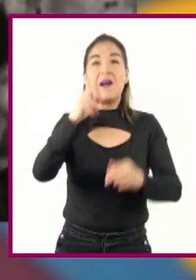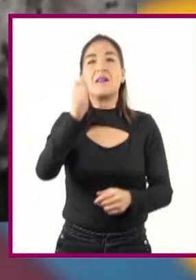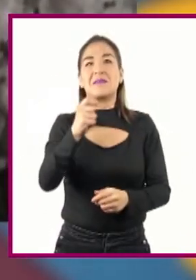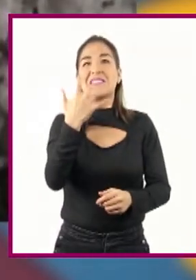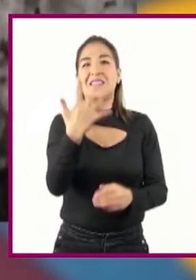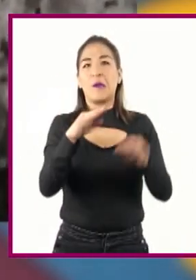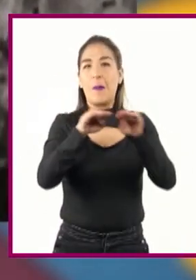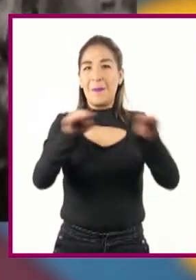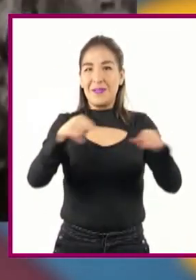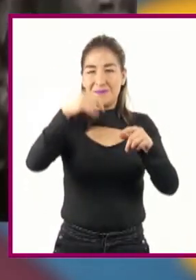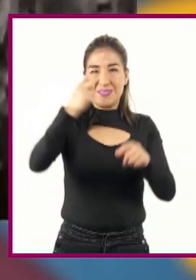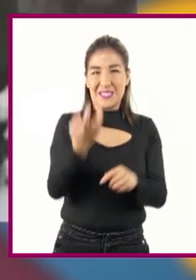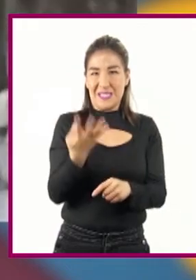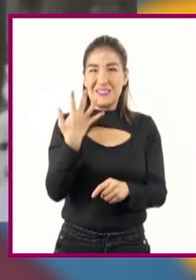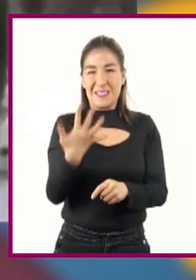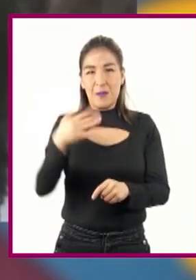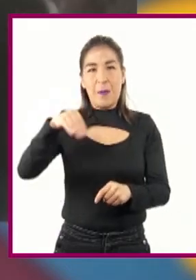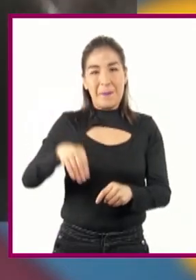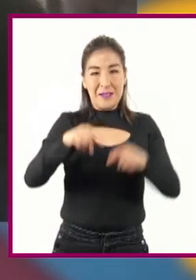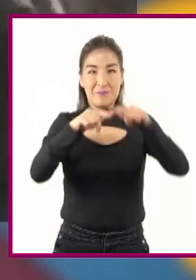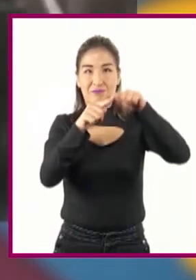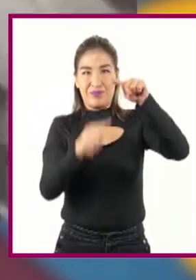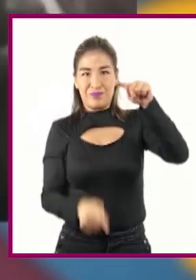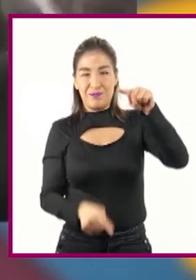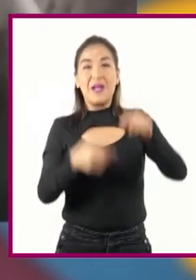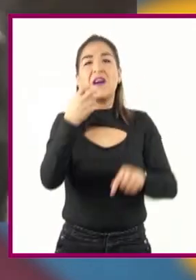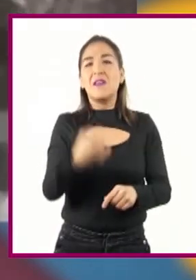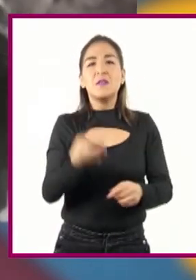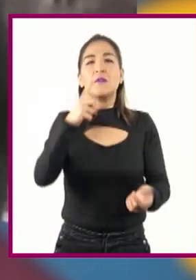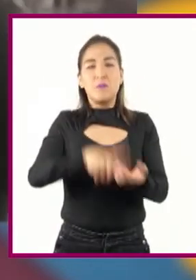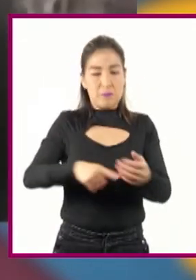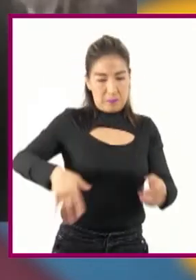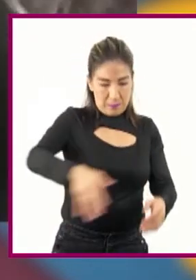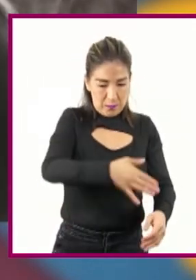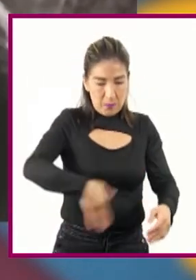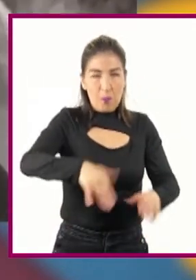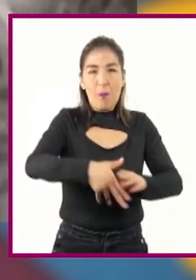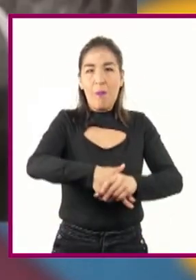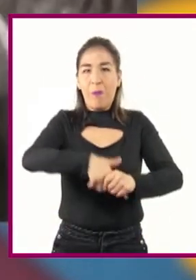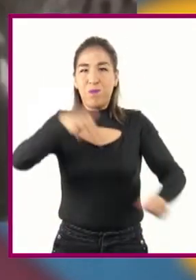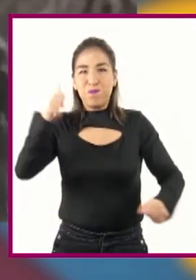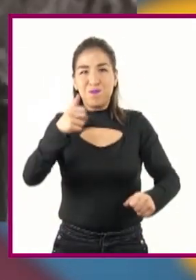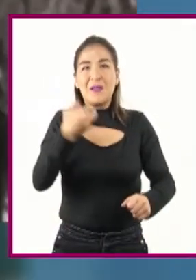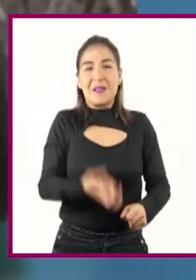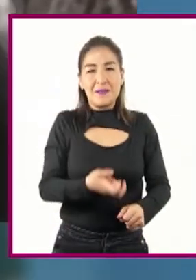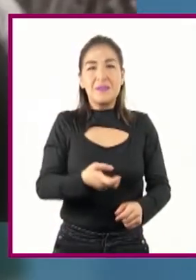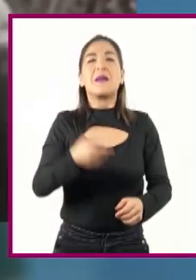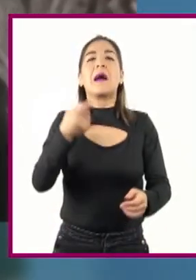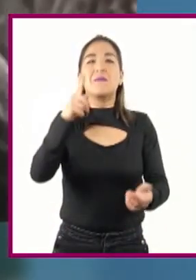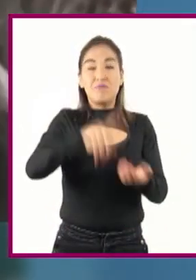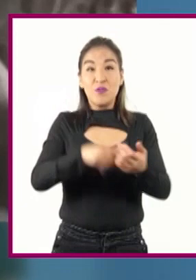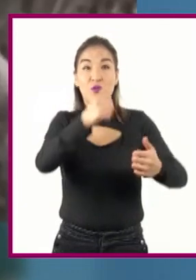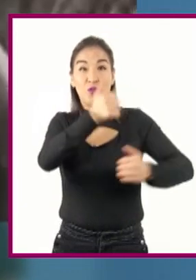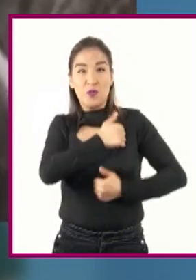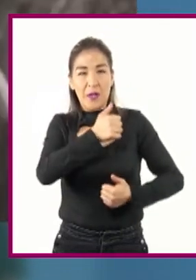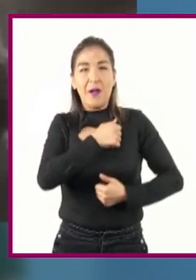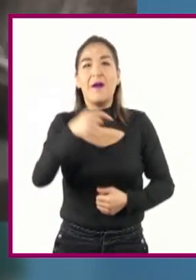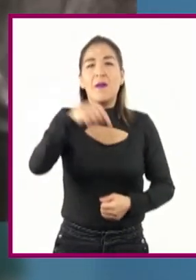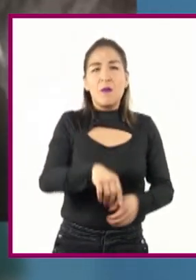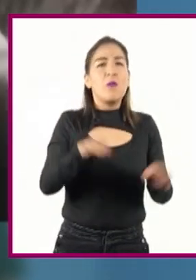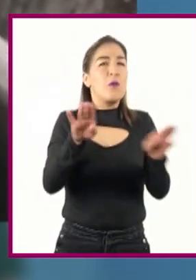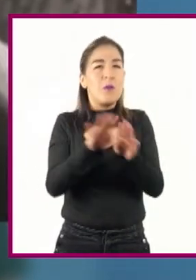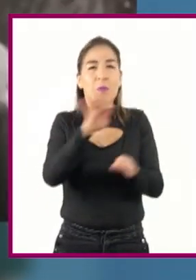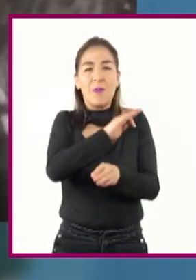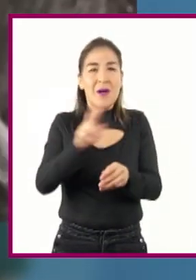metros. En el parapeto superior se dejaba un hueco entre los sacos, por el que los soldados podían